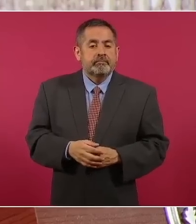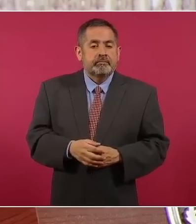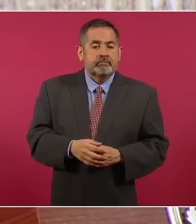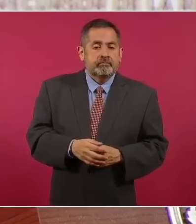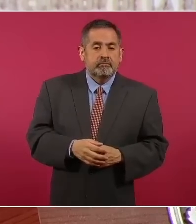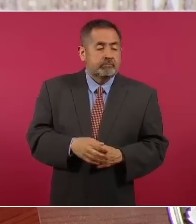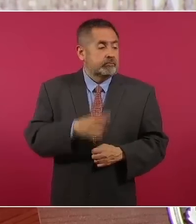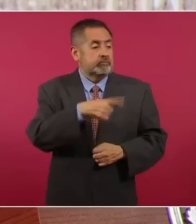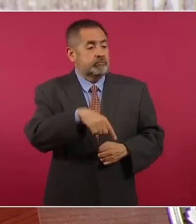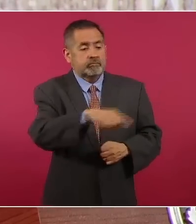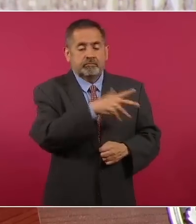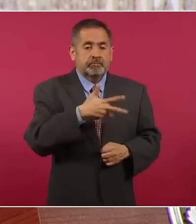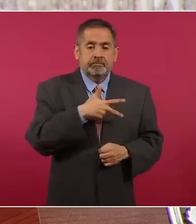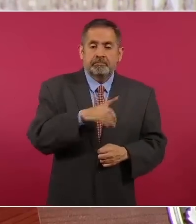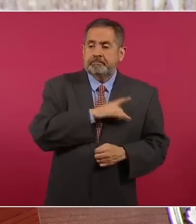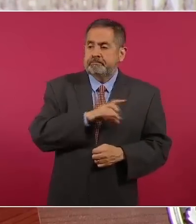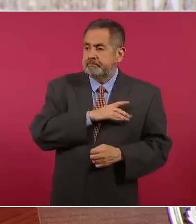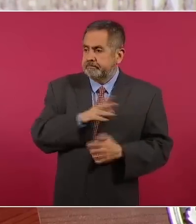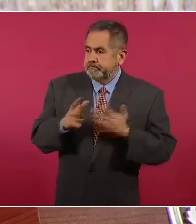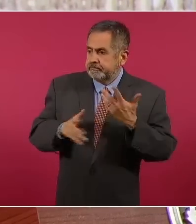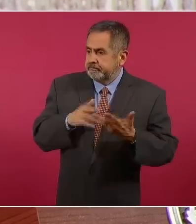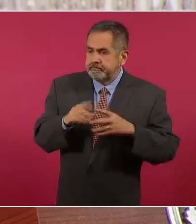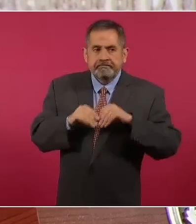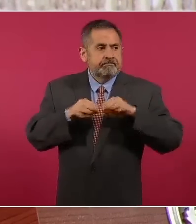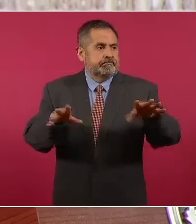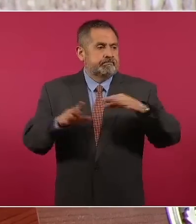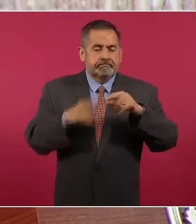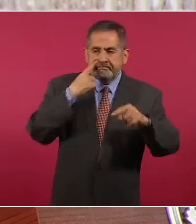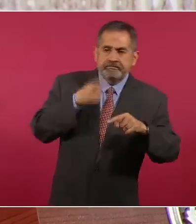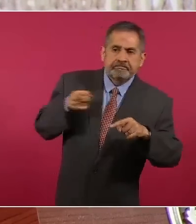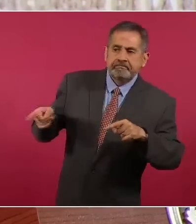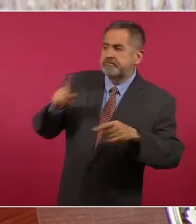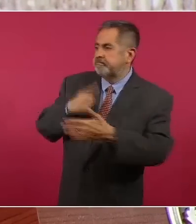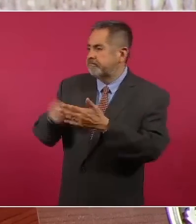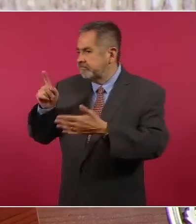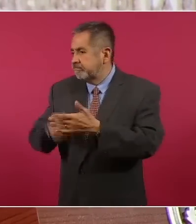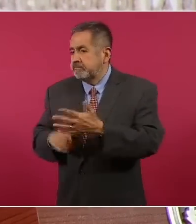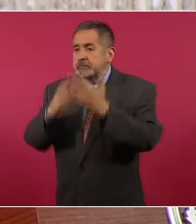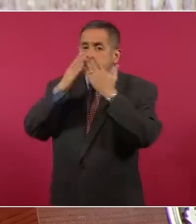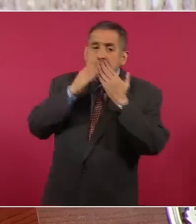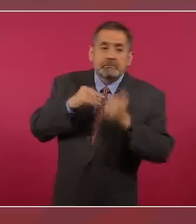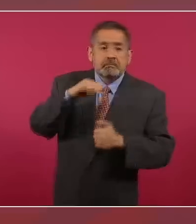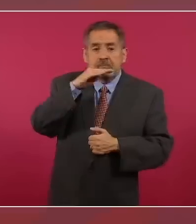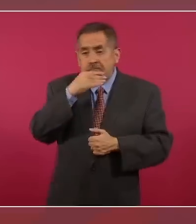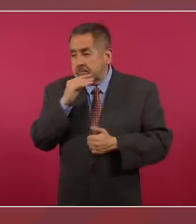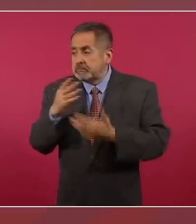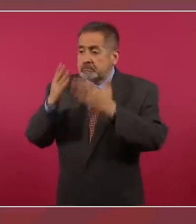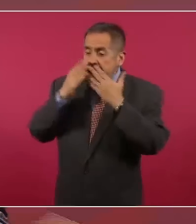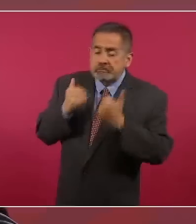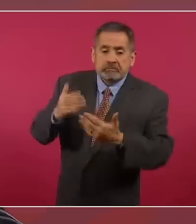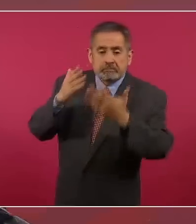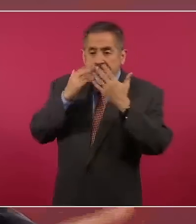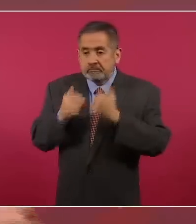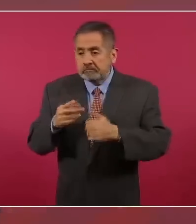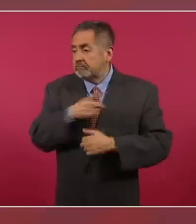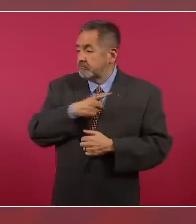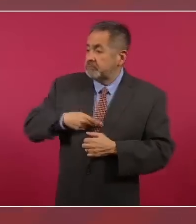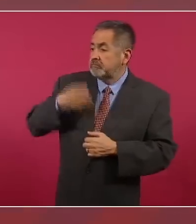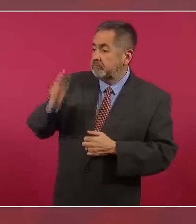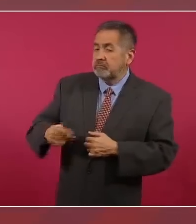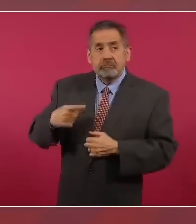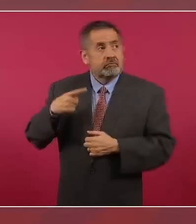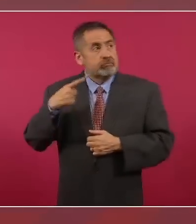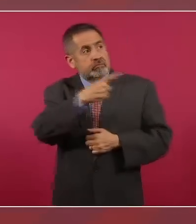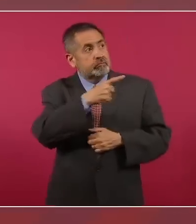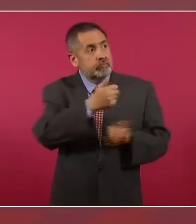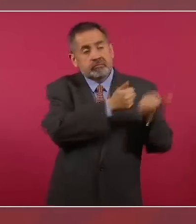mucho miedo difundido. Nos vamos a quedar sin maíz si no aceptamos